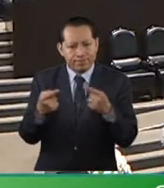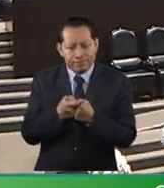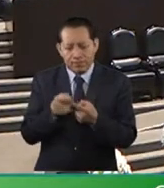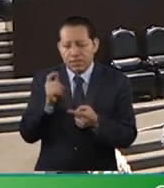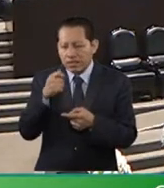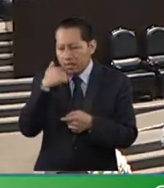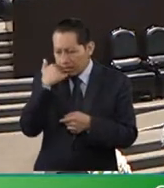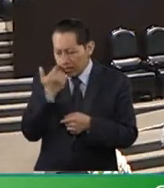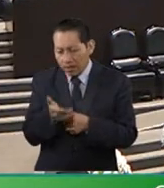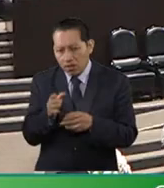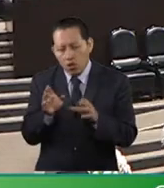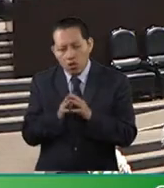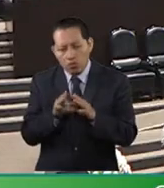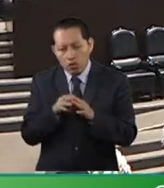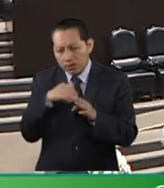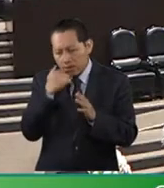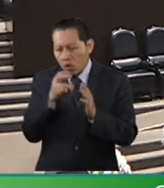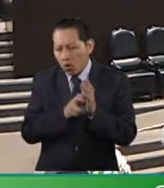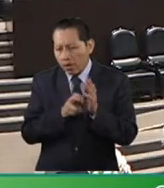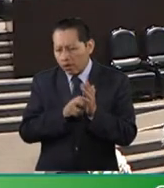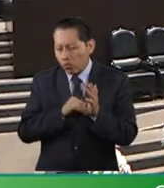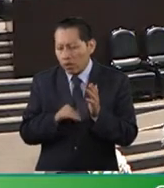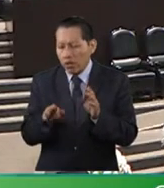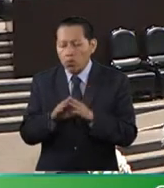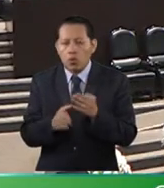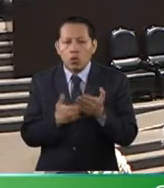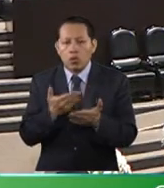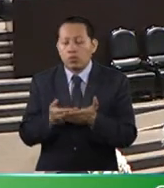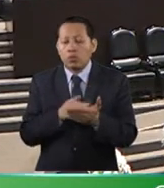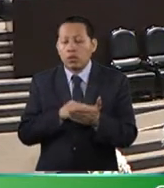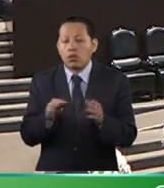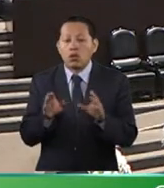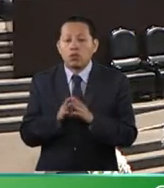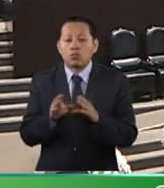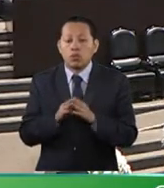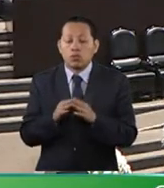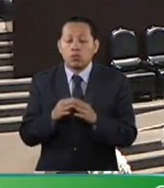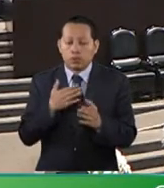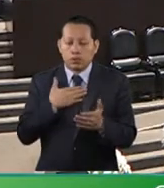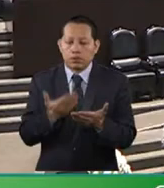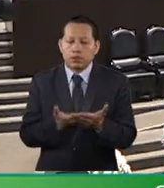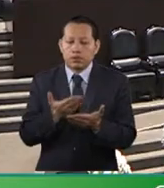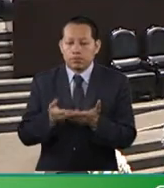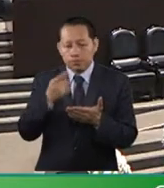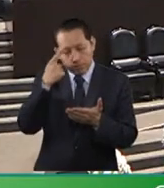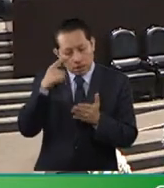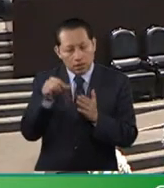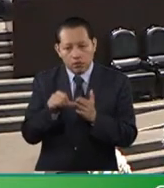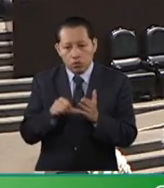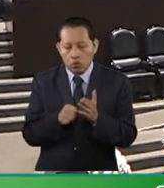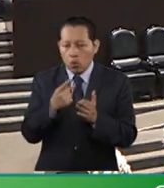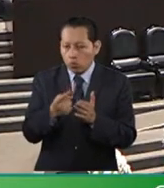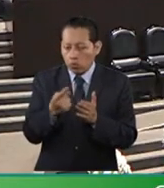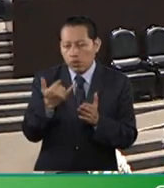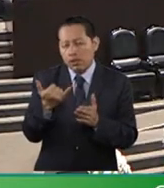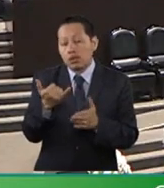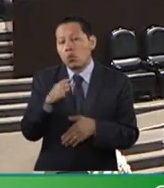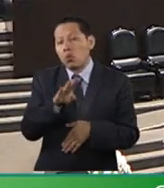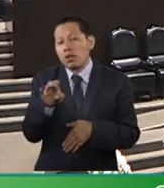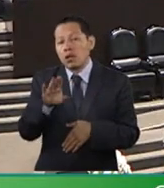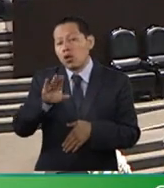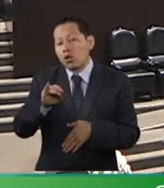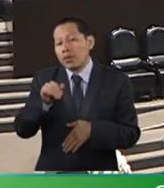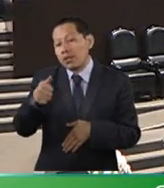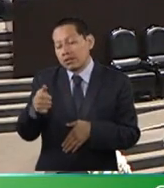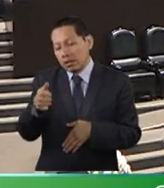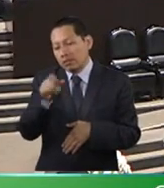cuales pretendemos corregir a través de las reservas, como la que propongo para los artículos 1